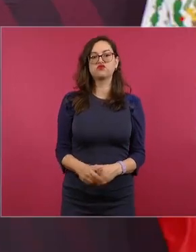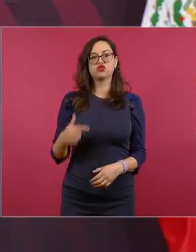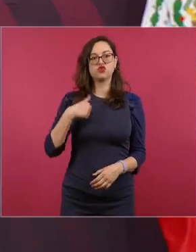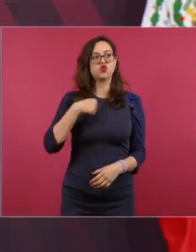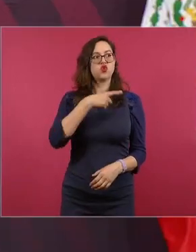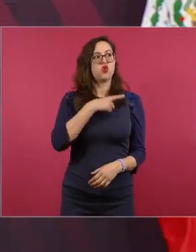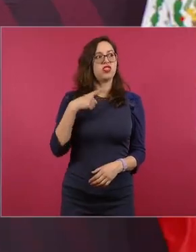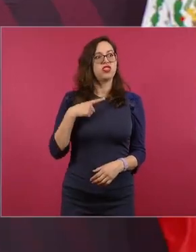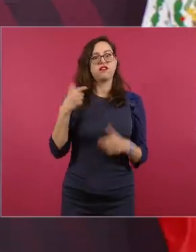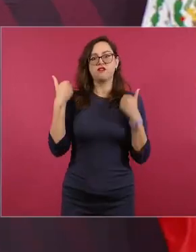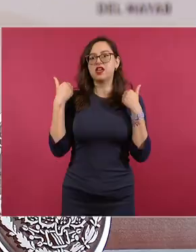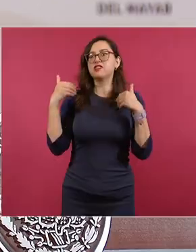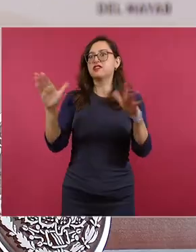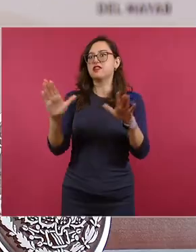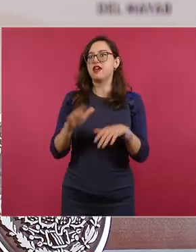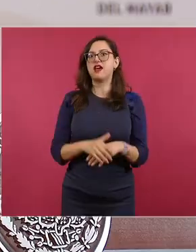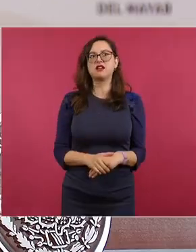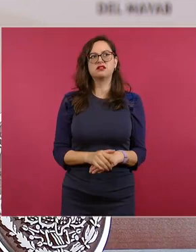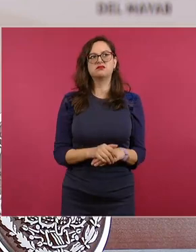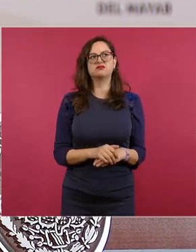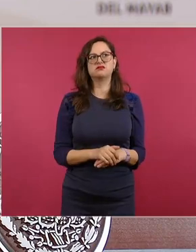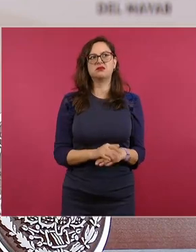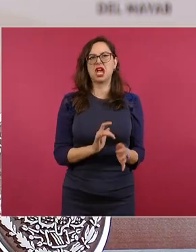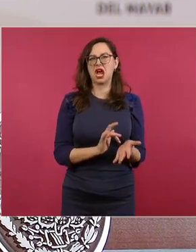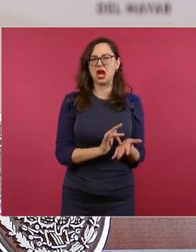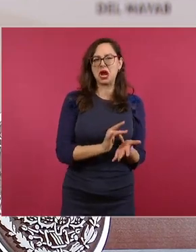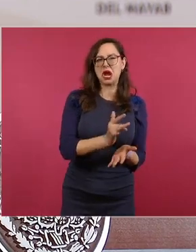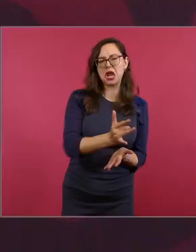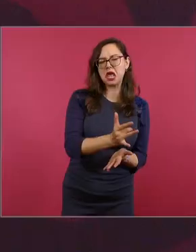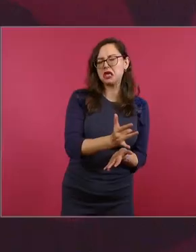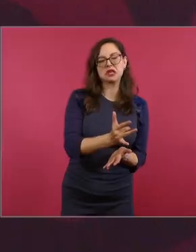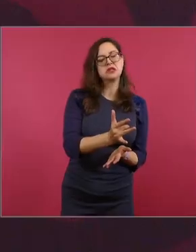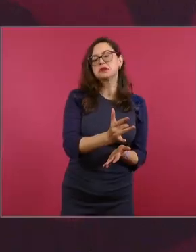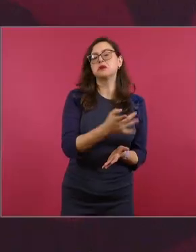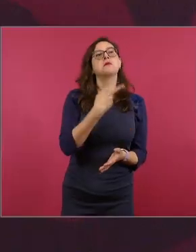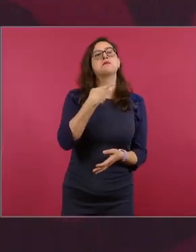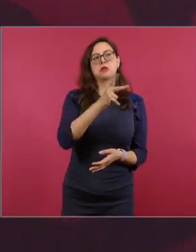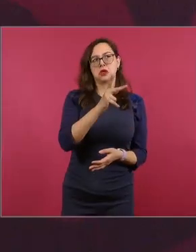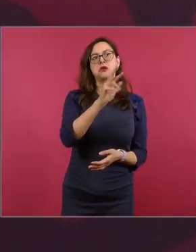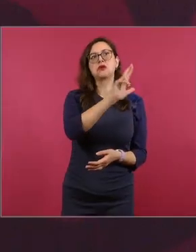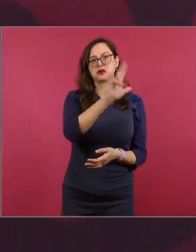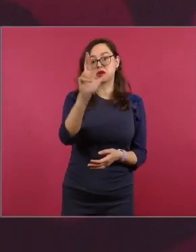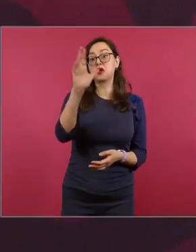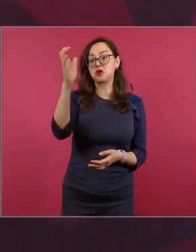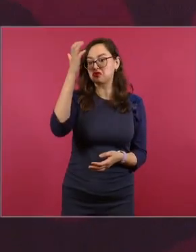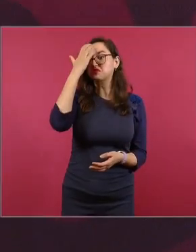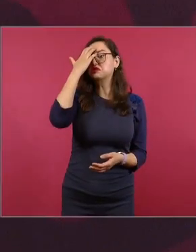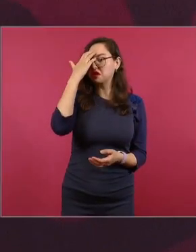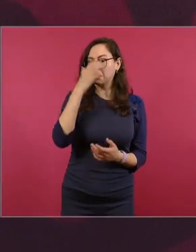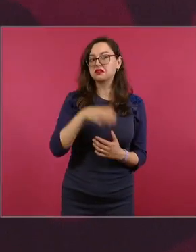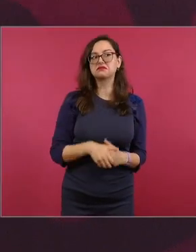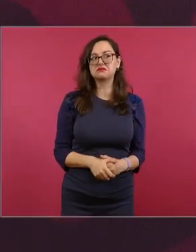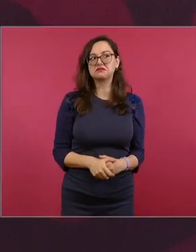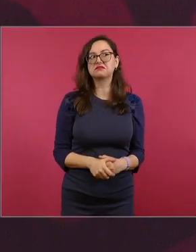reconocerles, agradecerles a lo mejor no, pero sí cerca del agradecimiento,